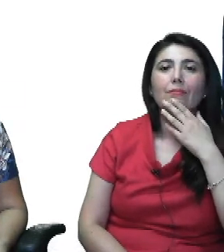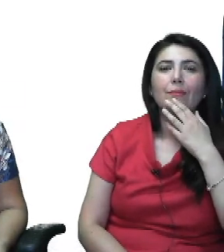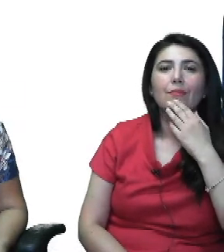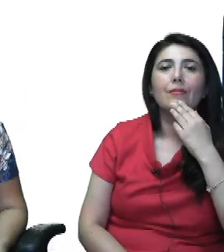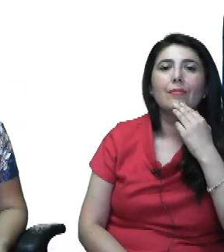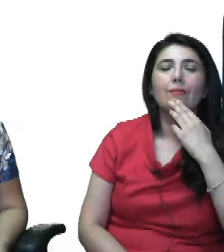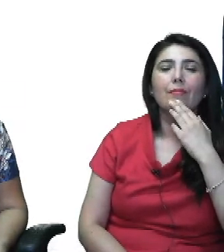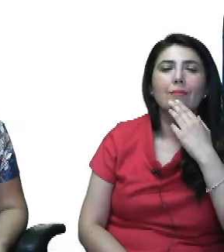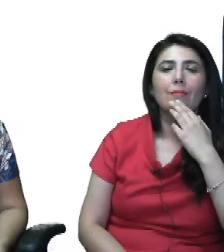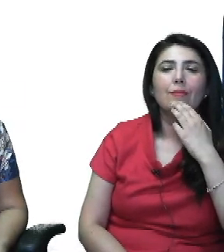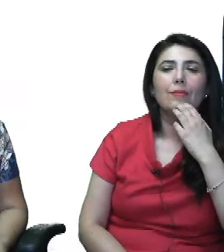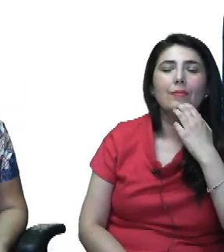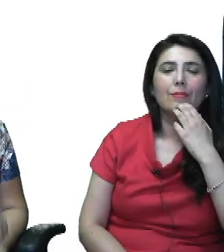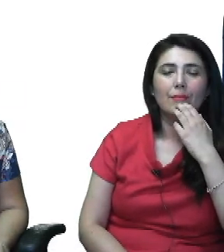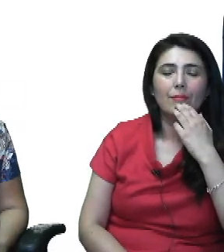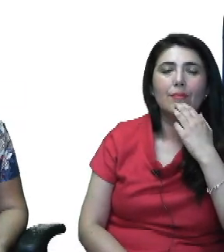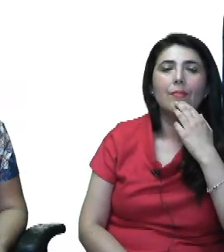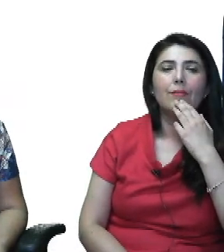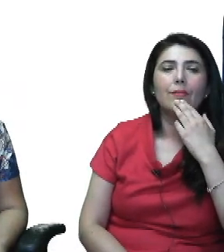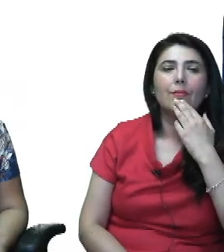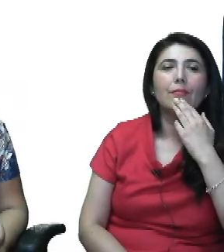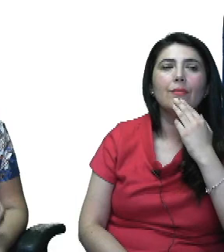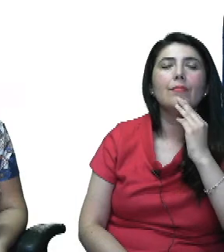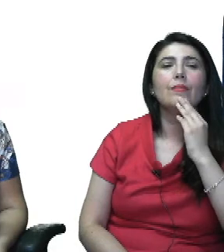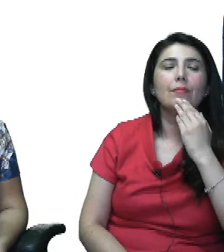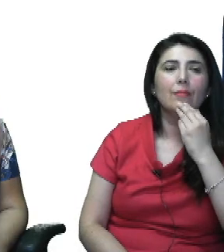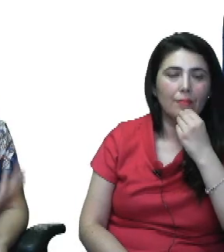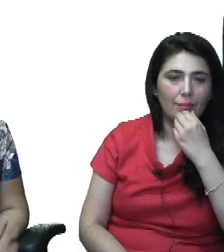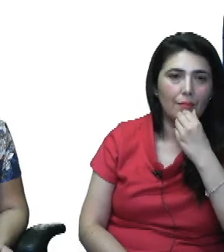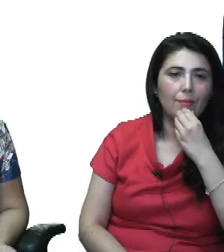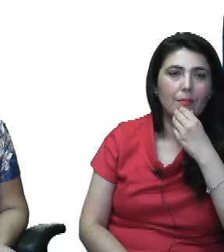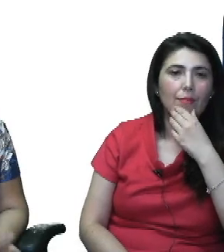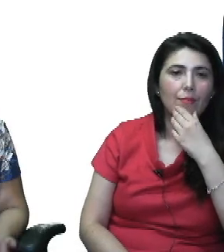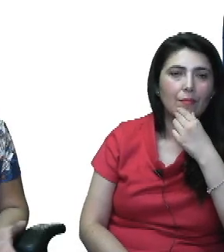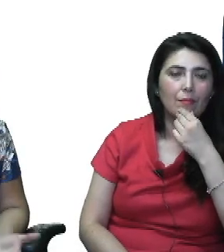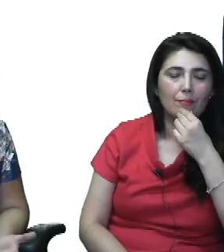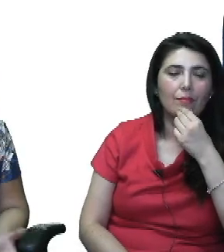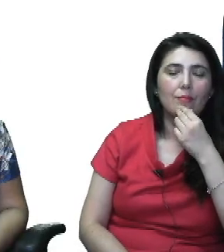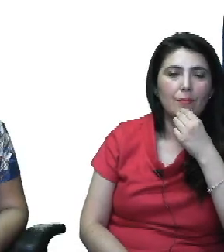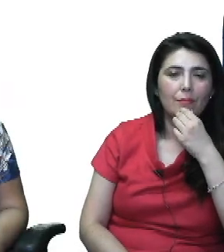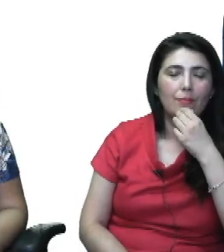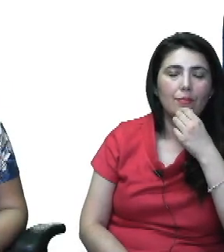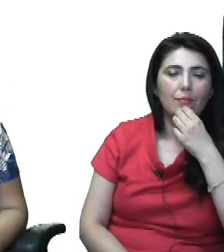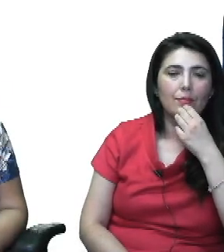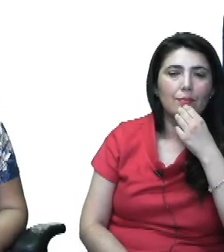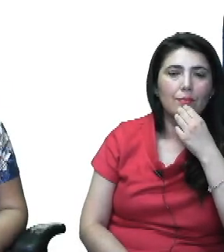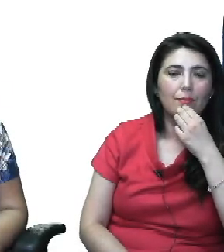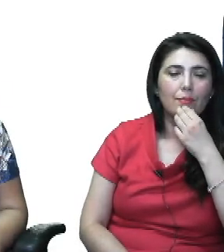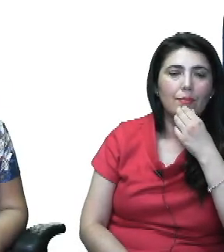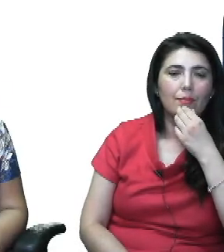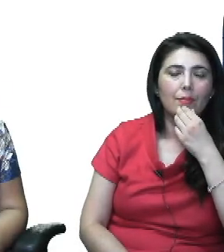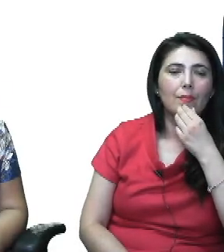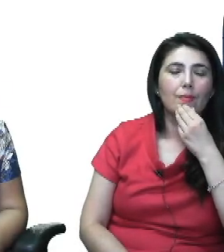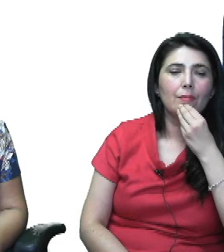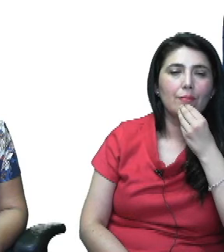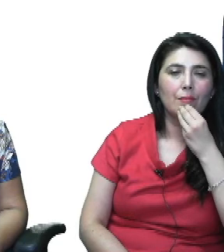decidiendo sobre su cotidianidad, sobre su vida, decidir sobre todo dónde van a vivir después de un evento.